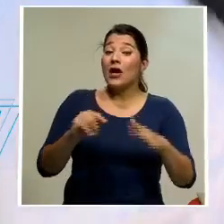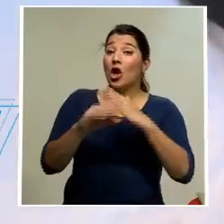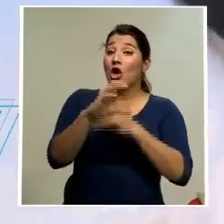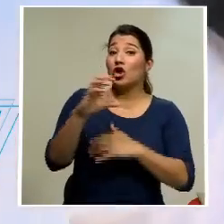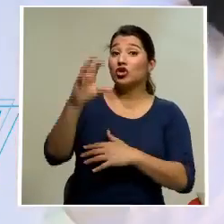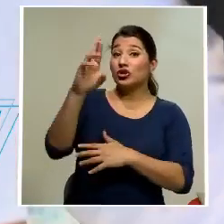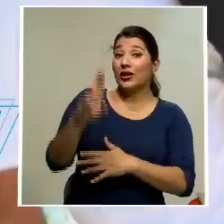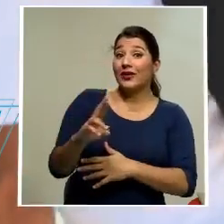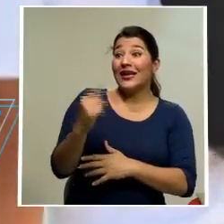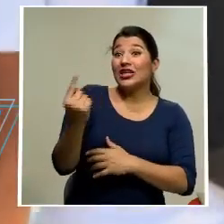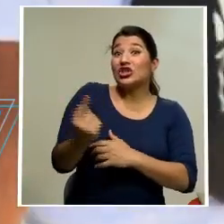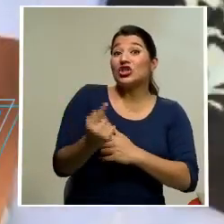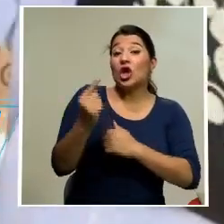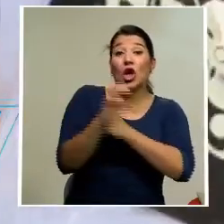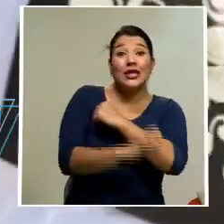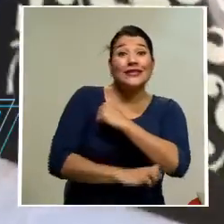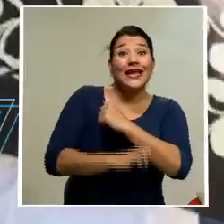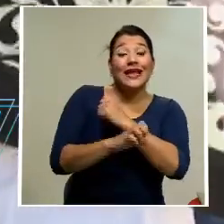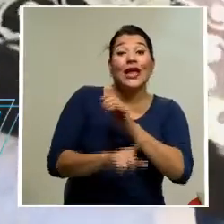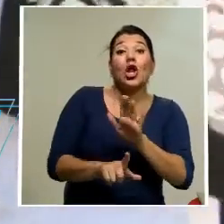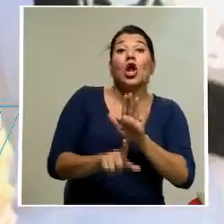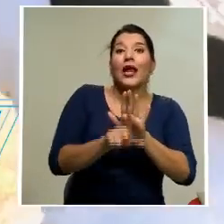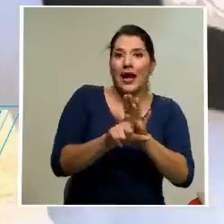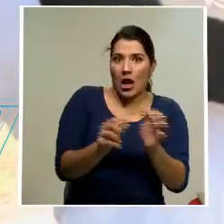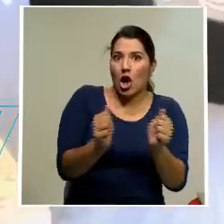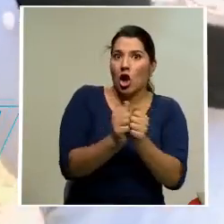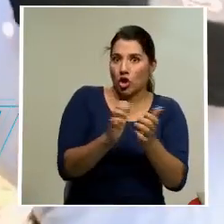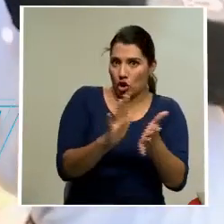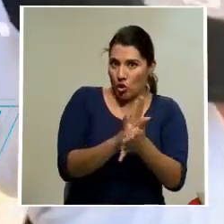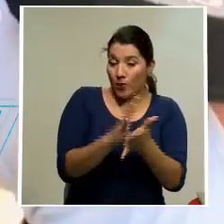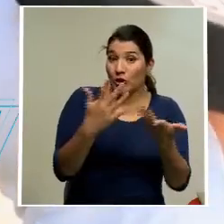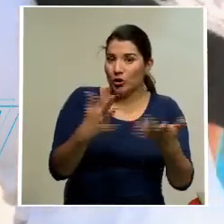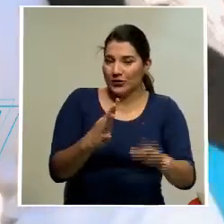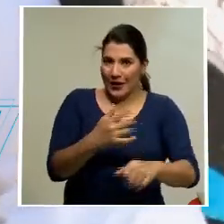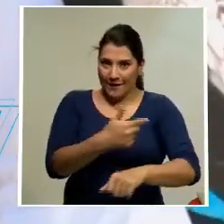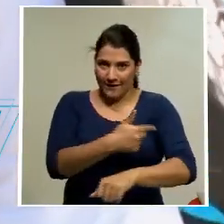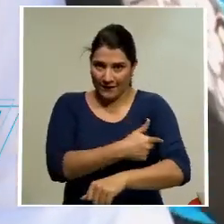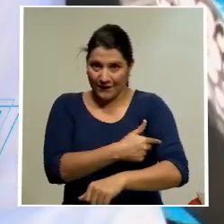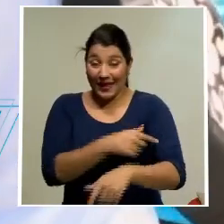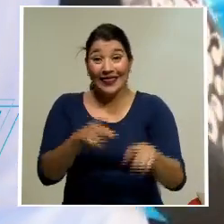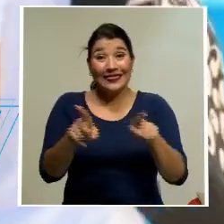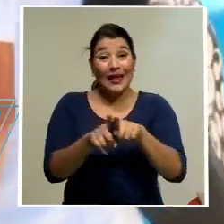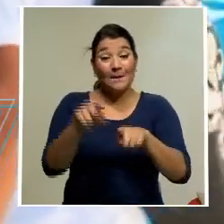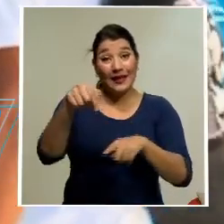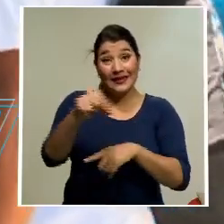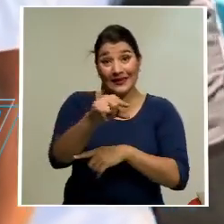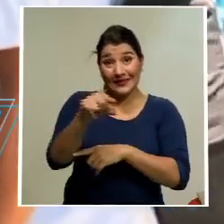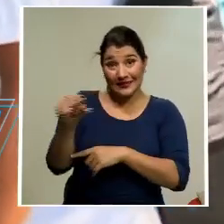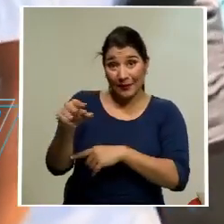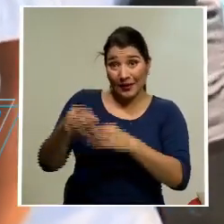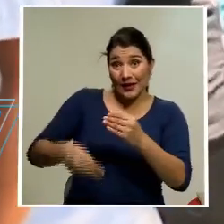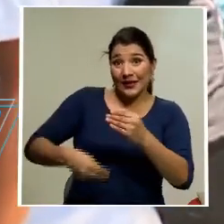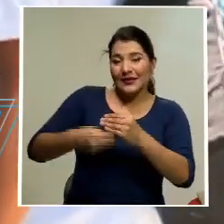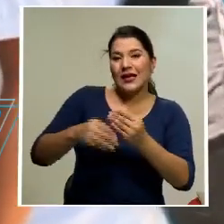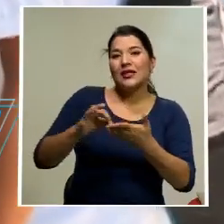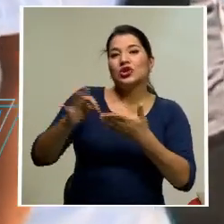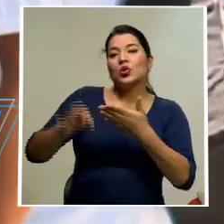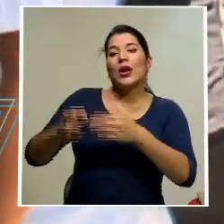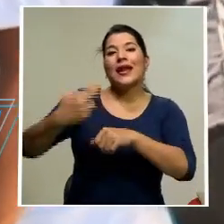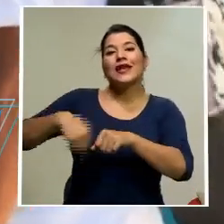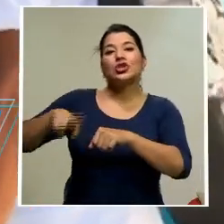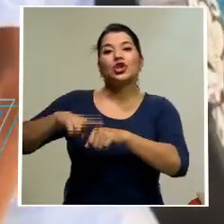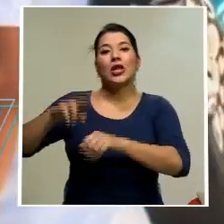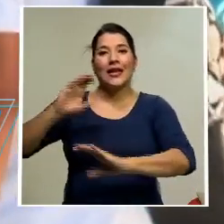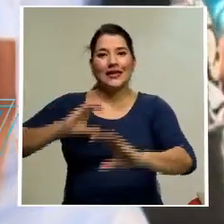solo extranjeros en condición regular han sido vacunados. Por su parte, esta semana también se unió la Academia Nacional de Ciencias, organización